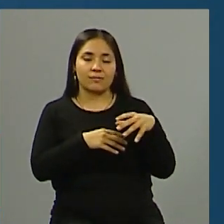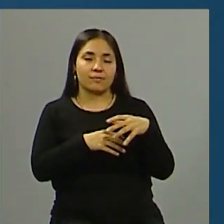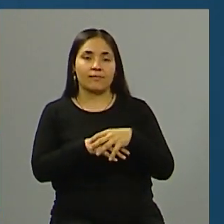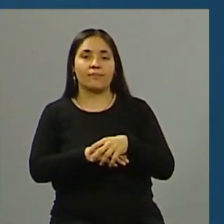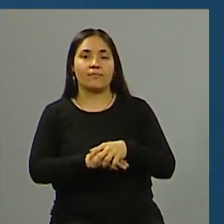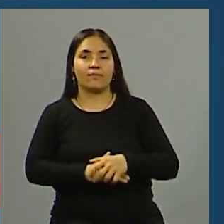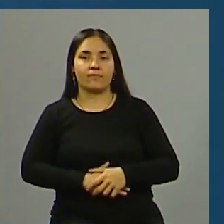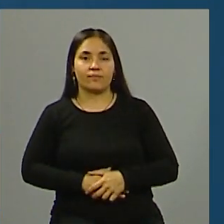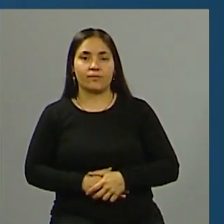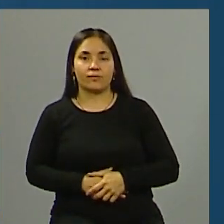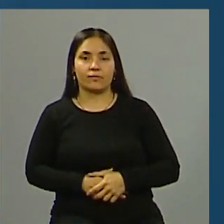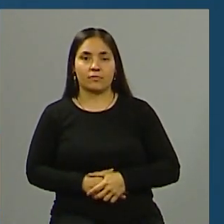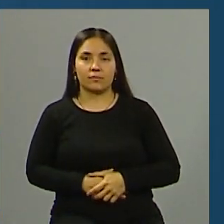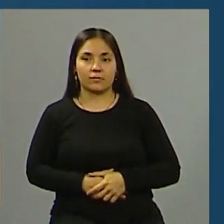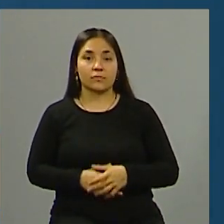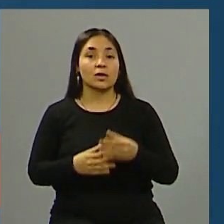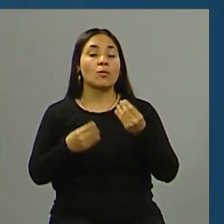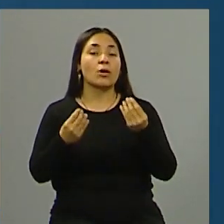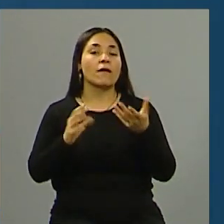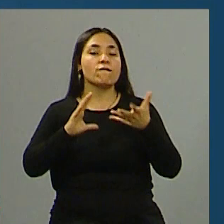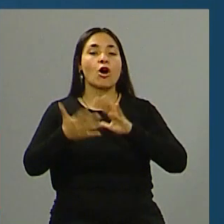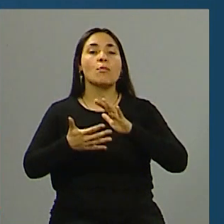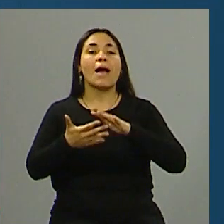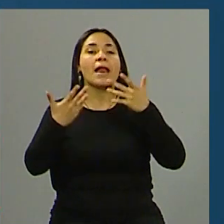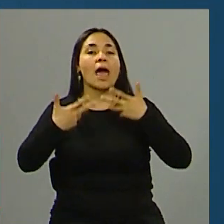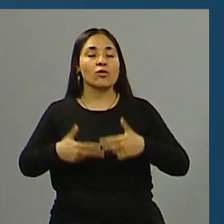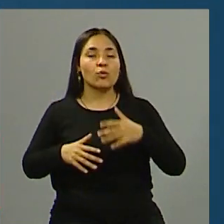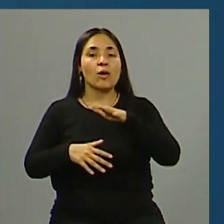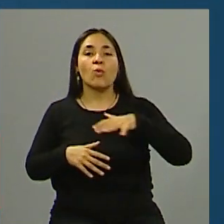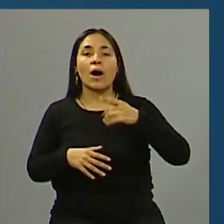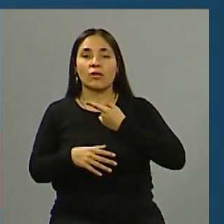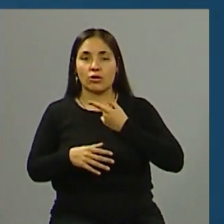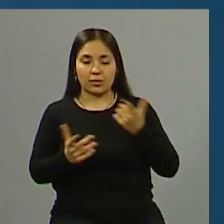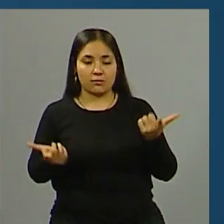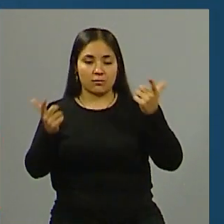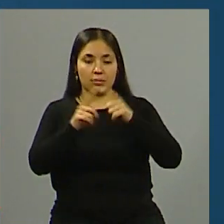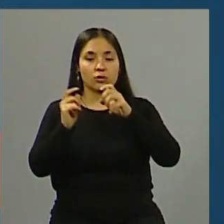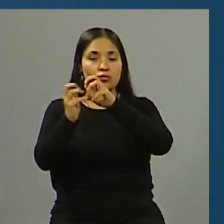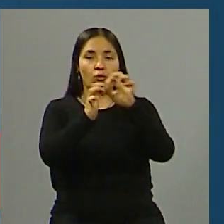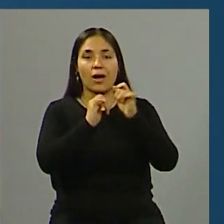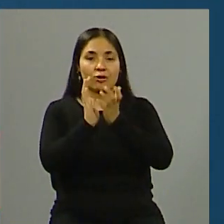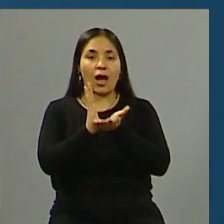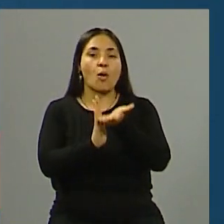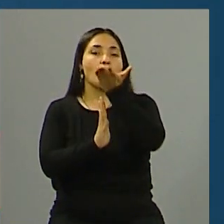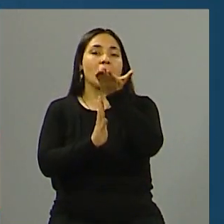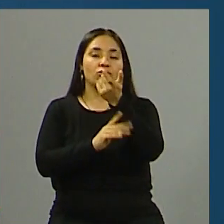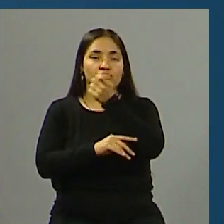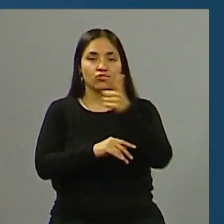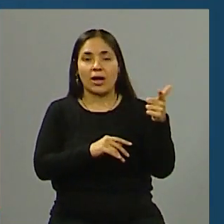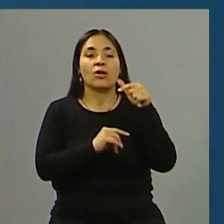porque creo que el ámbito natural son las paritarias, donde discutimos precios y salarios y otras condiciones,